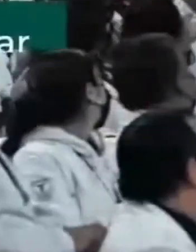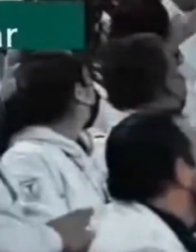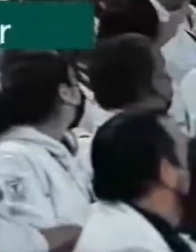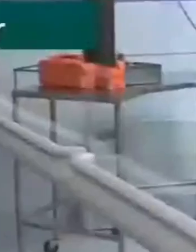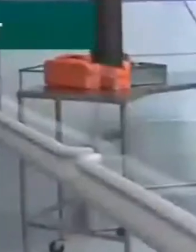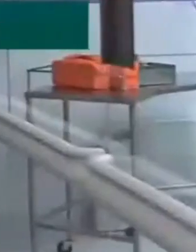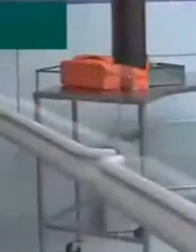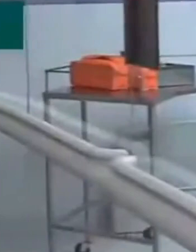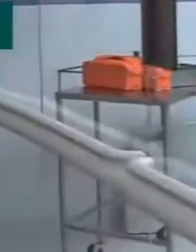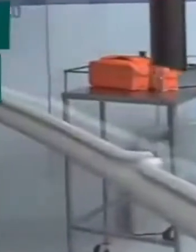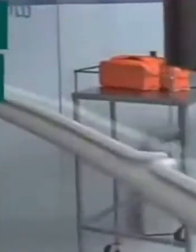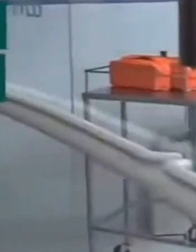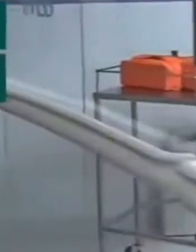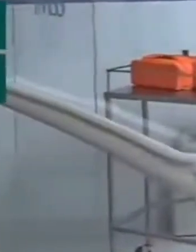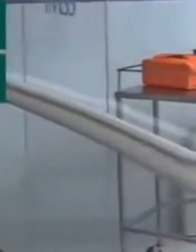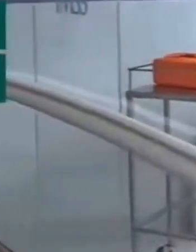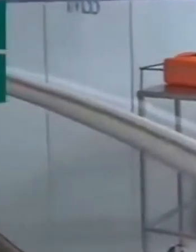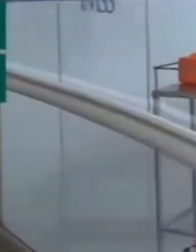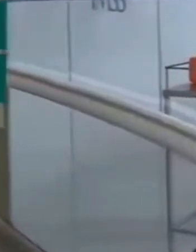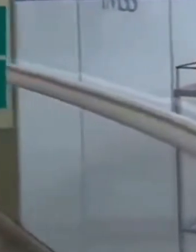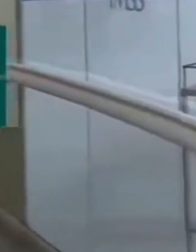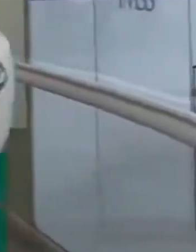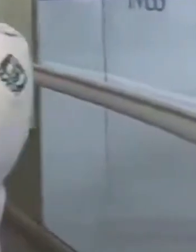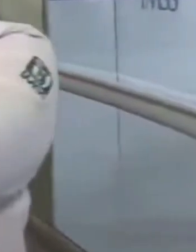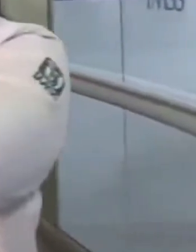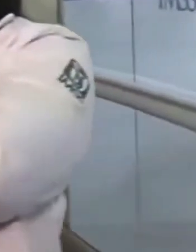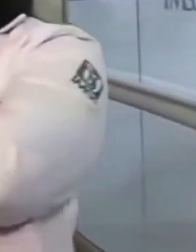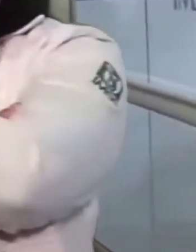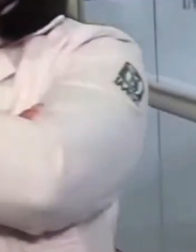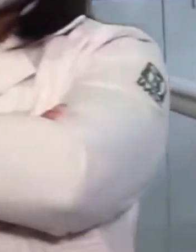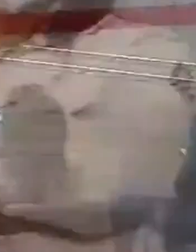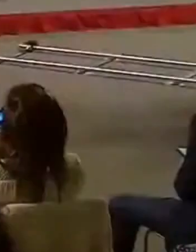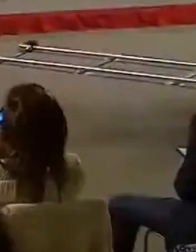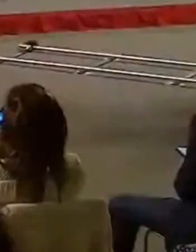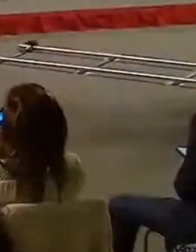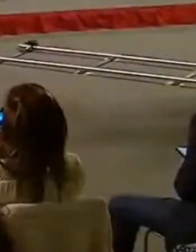Con el IMSS-Bienestar, la salud es un derecho.